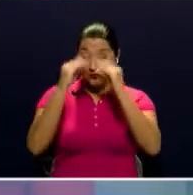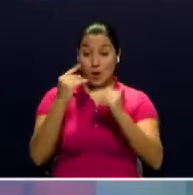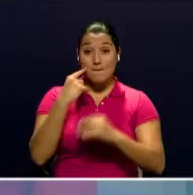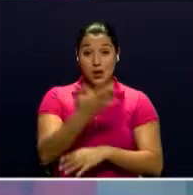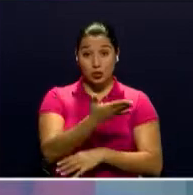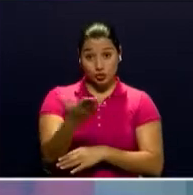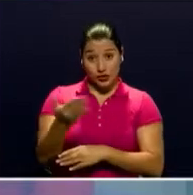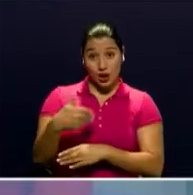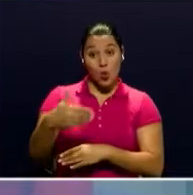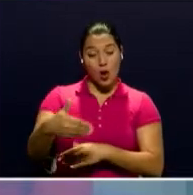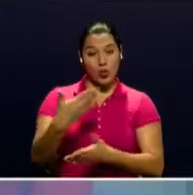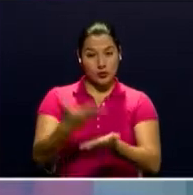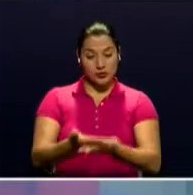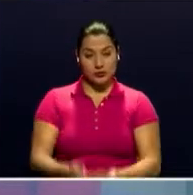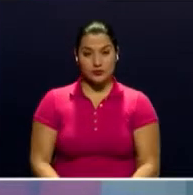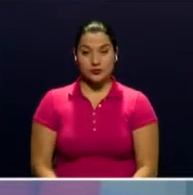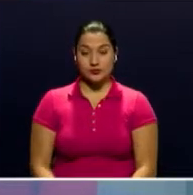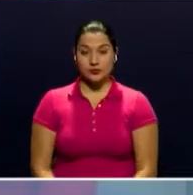usted al volver.